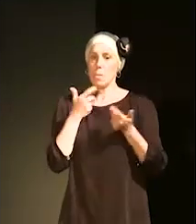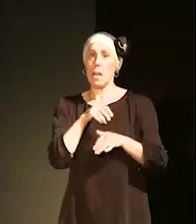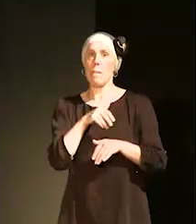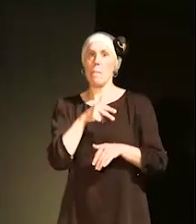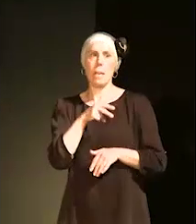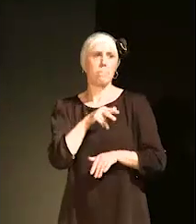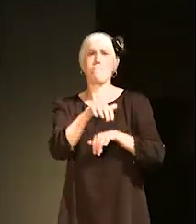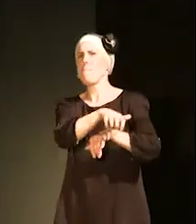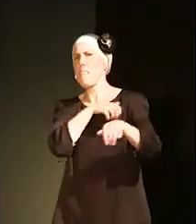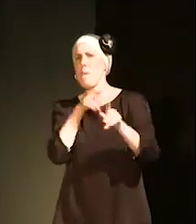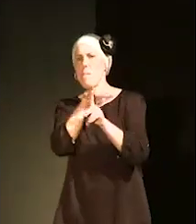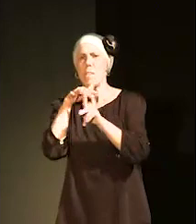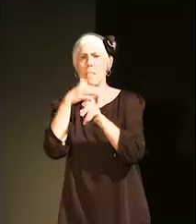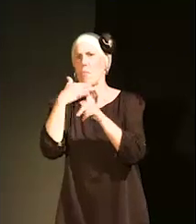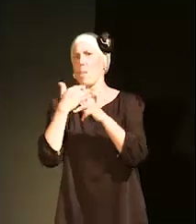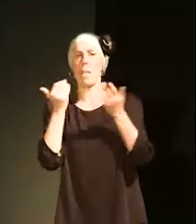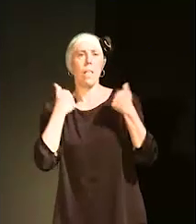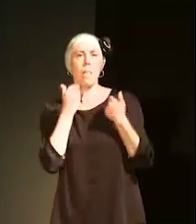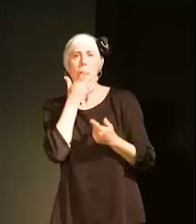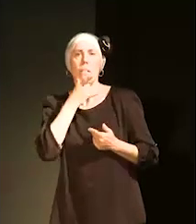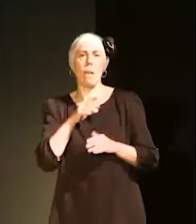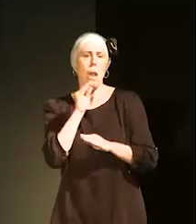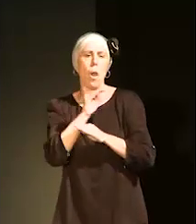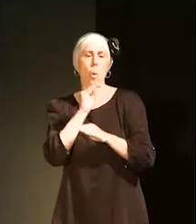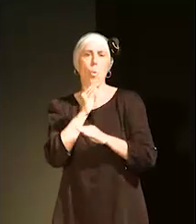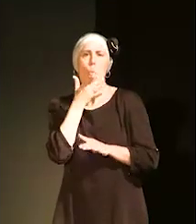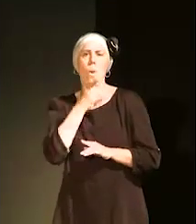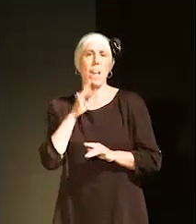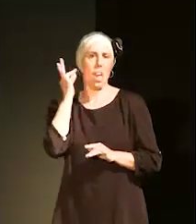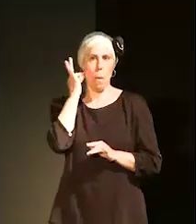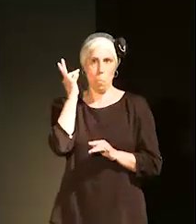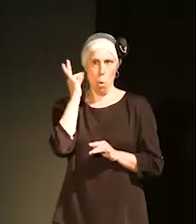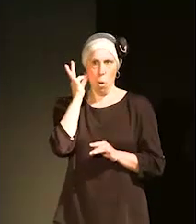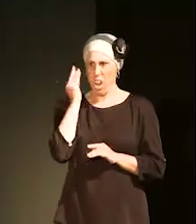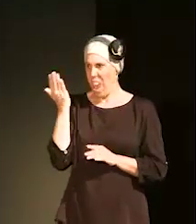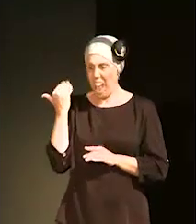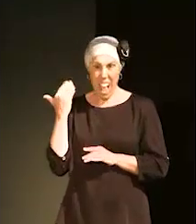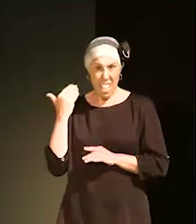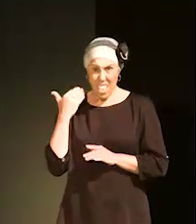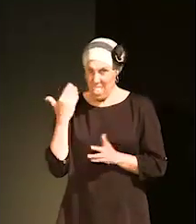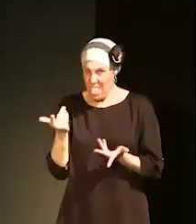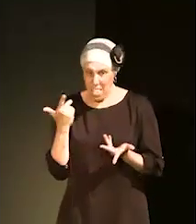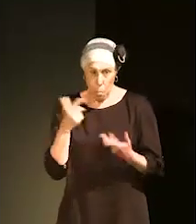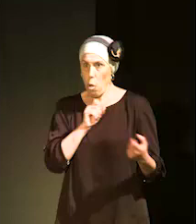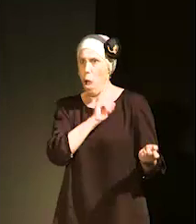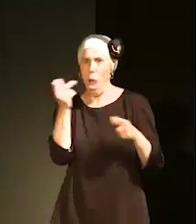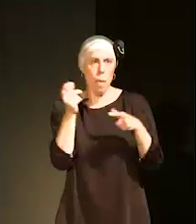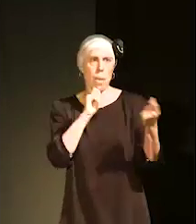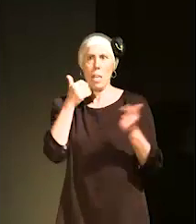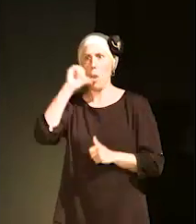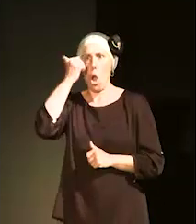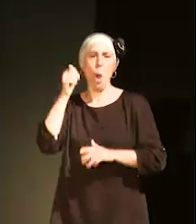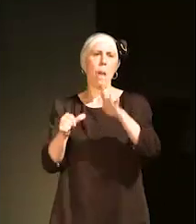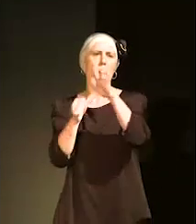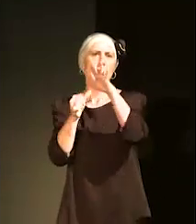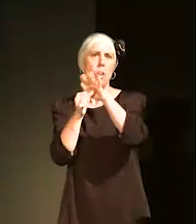las mujeres que en las últimas épocas han enfrentado la migración de los hombres hacia el norte o